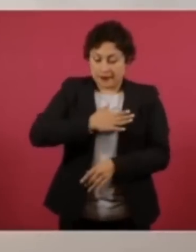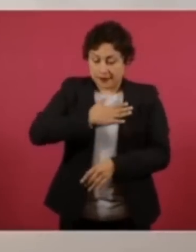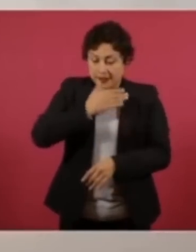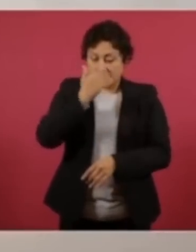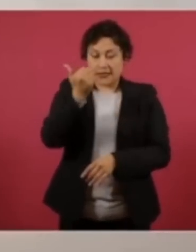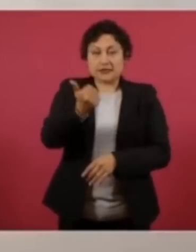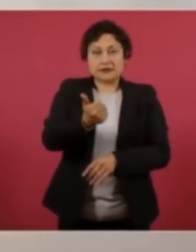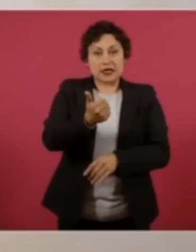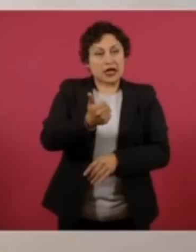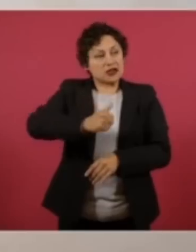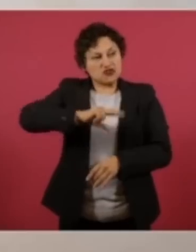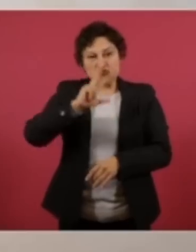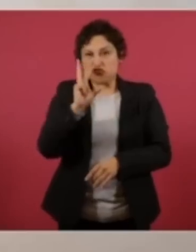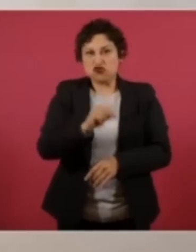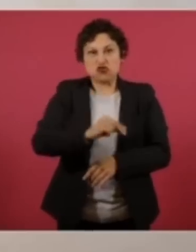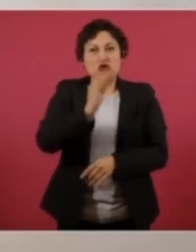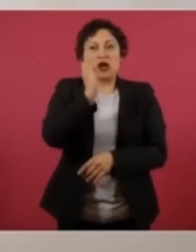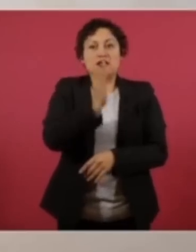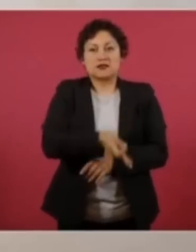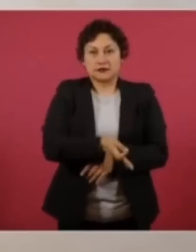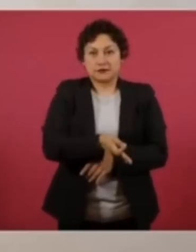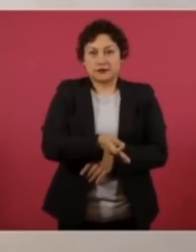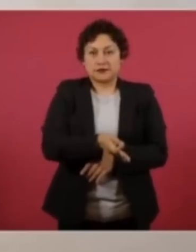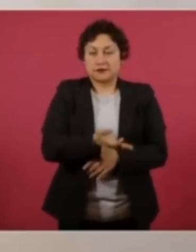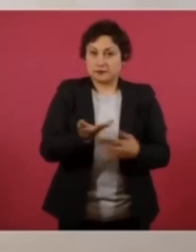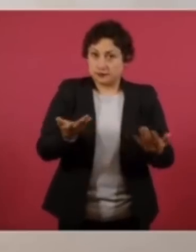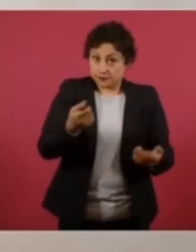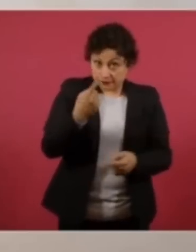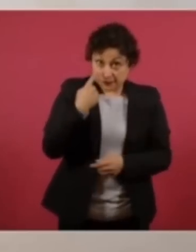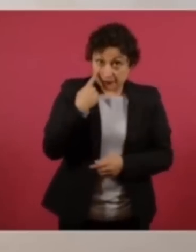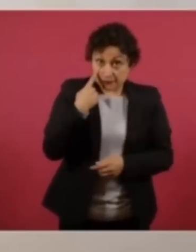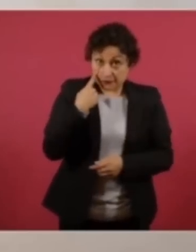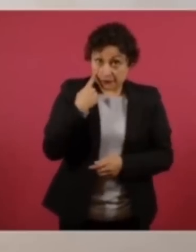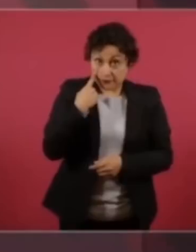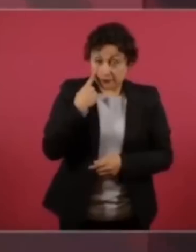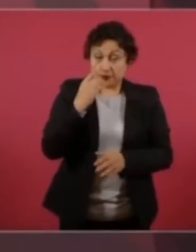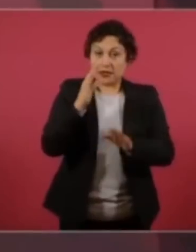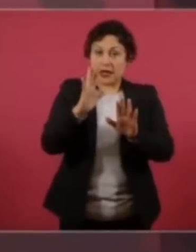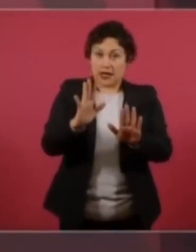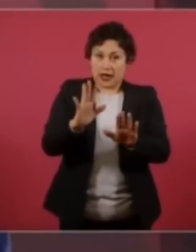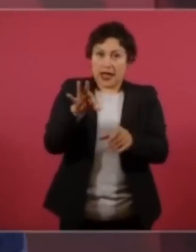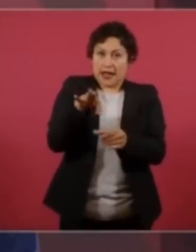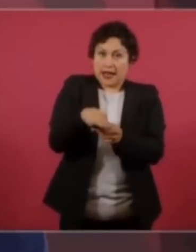porque los programas de bienestar, esto lo dice pasada la elección,